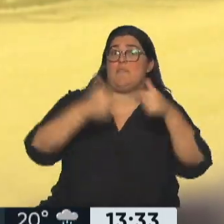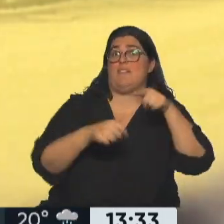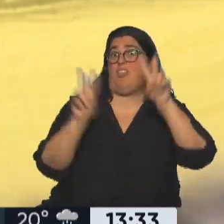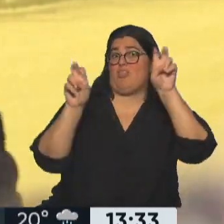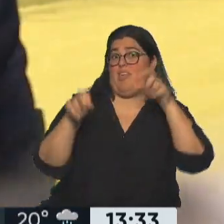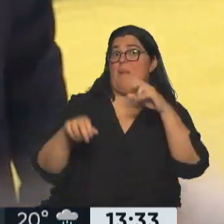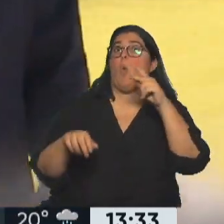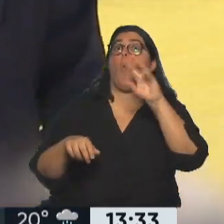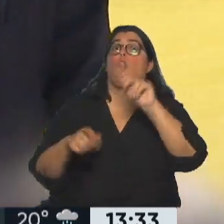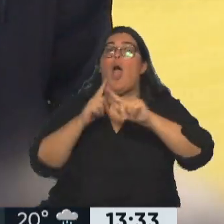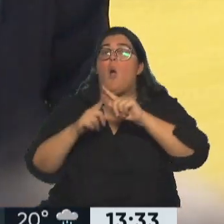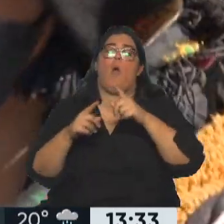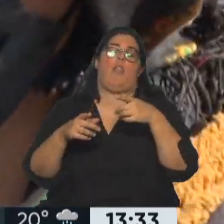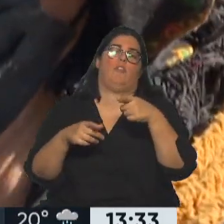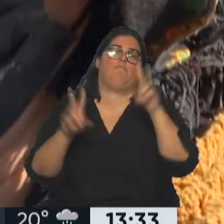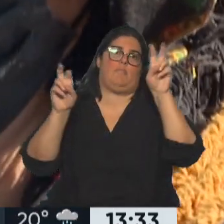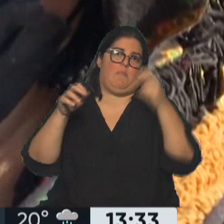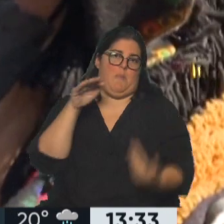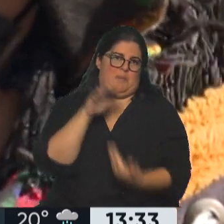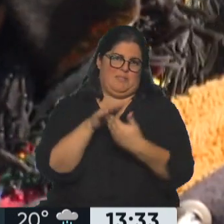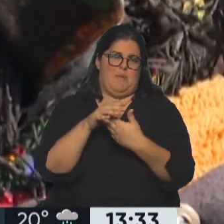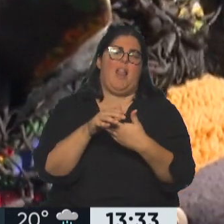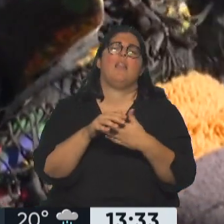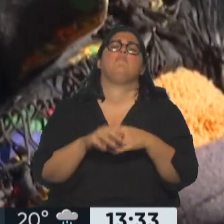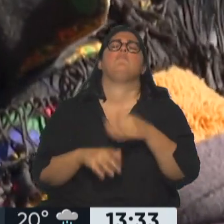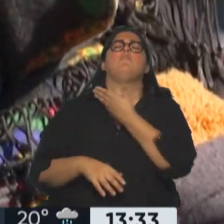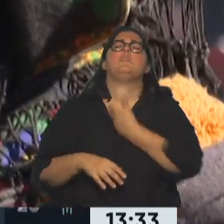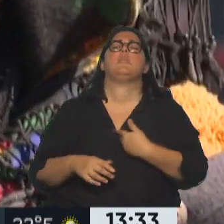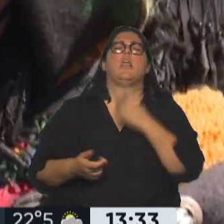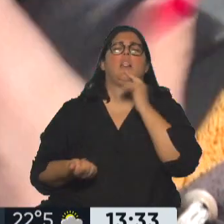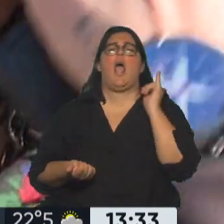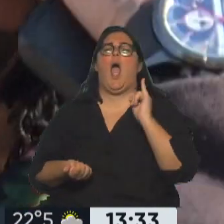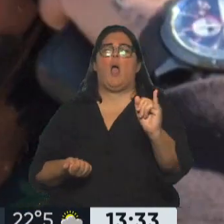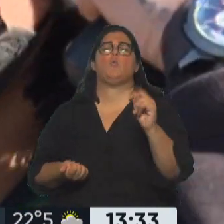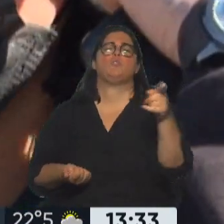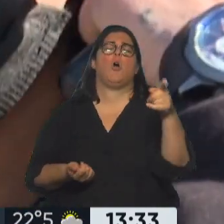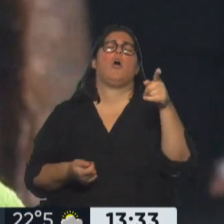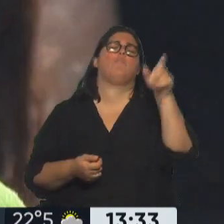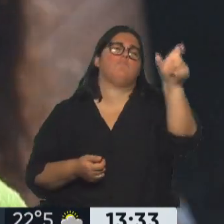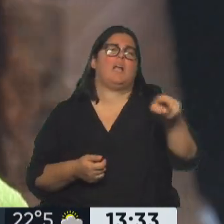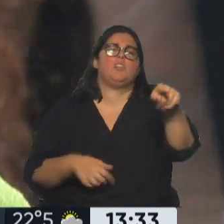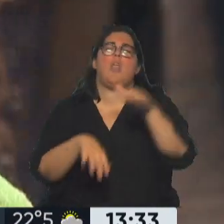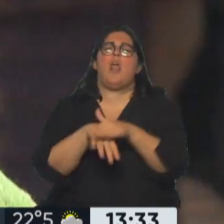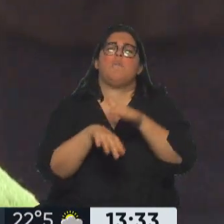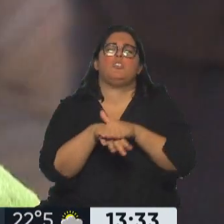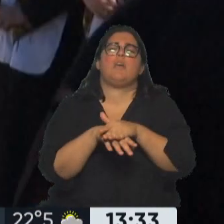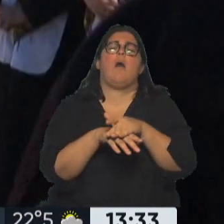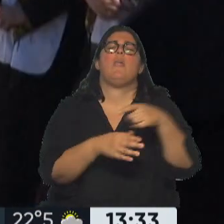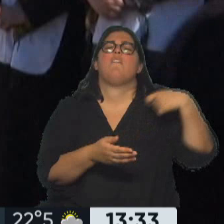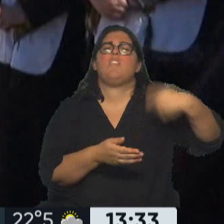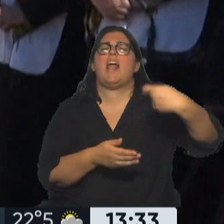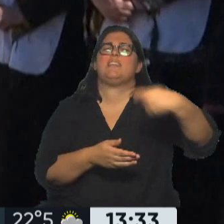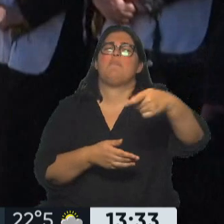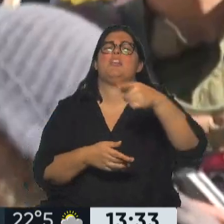ambas coaliciones incluyen a candidatos kurdos, el presidente acusó a Kılıçdaroğlu de estar financiado por los que denomina terrorismo